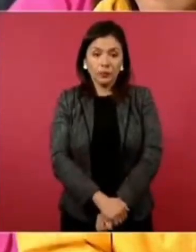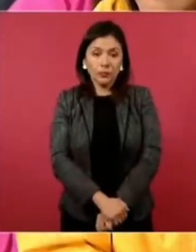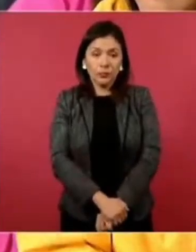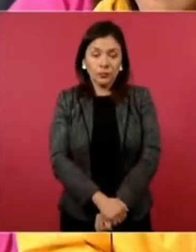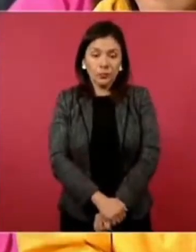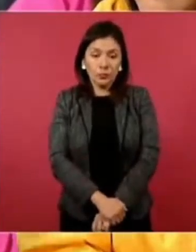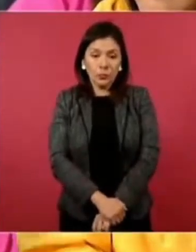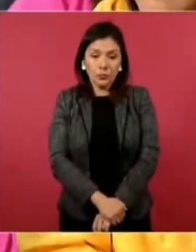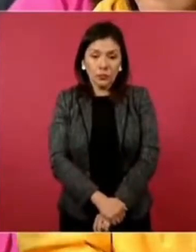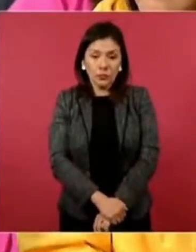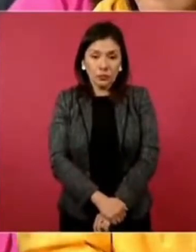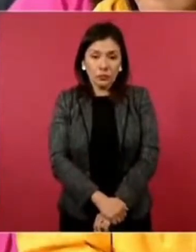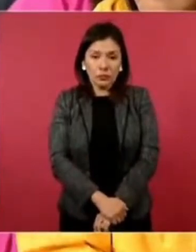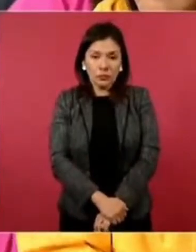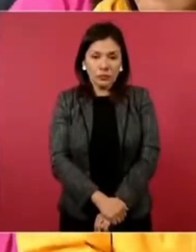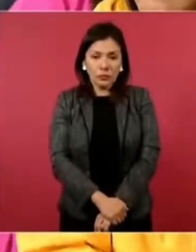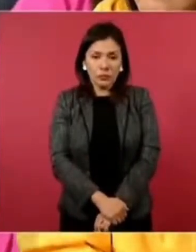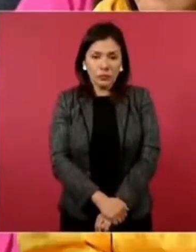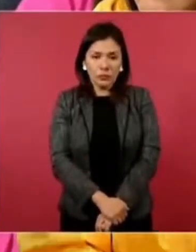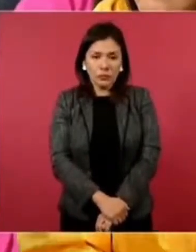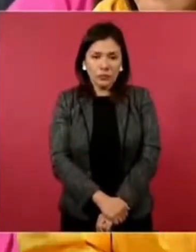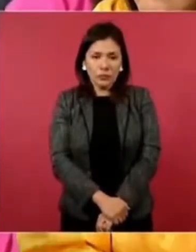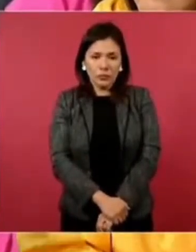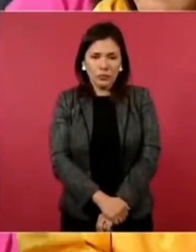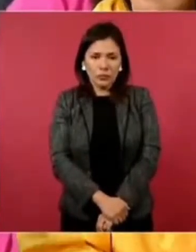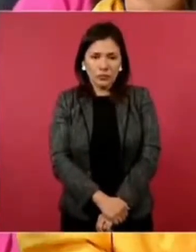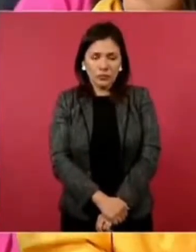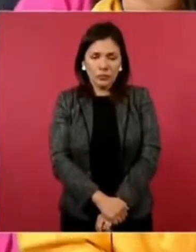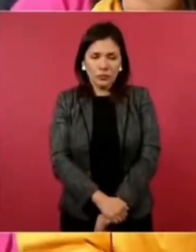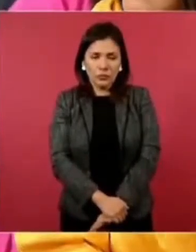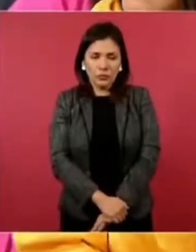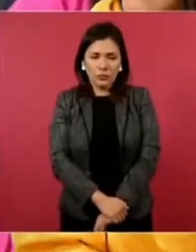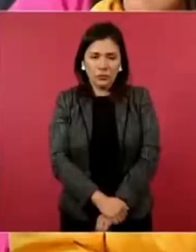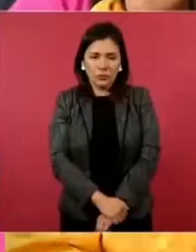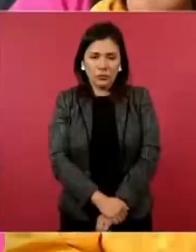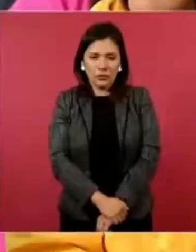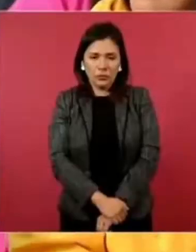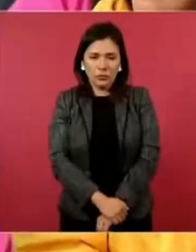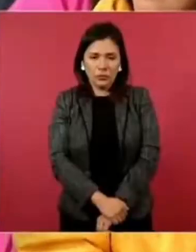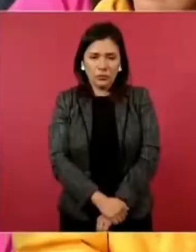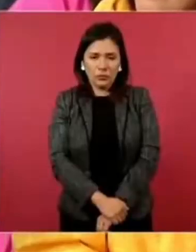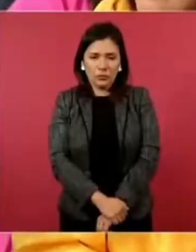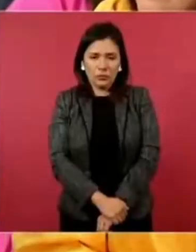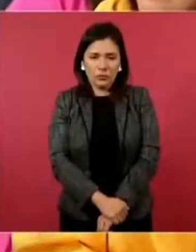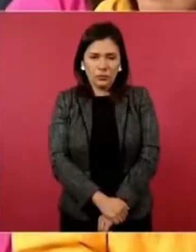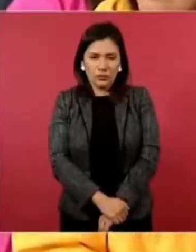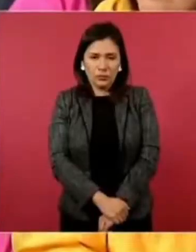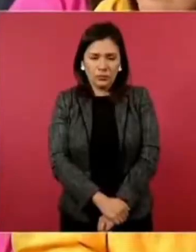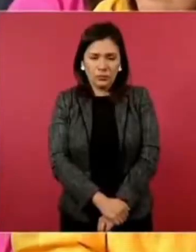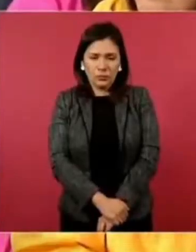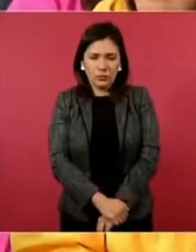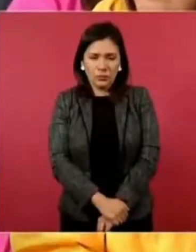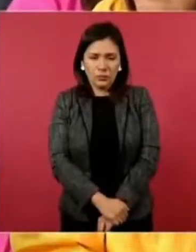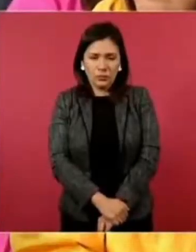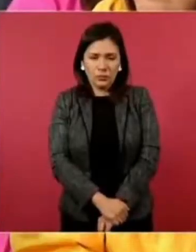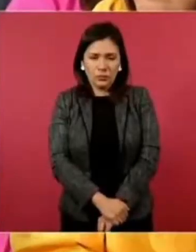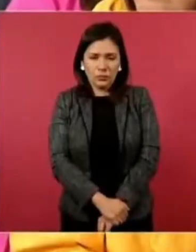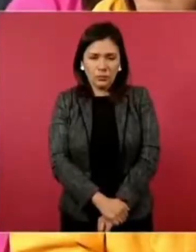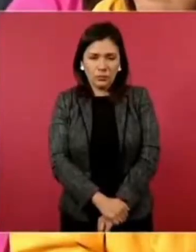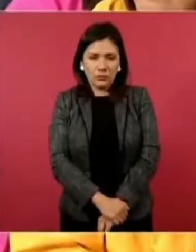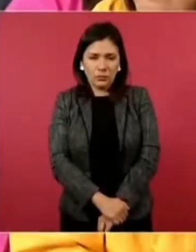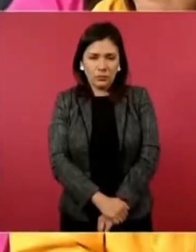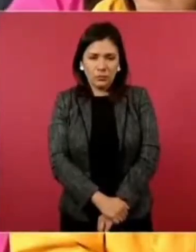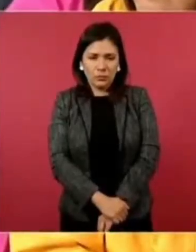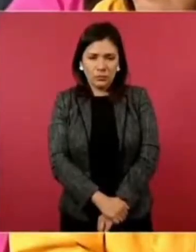medios en donde yo estaba presente, y que si él me quería afectar, lo podía hacer, pero que él no había hecho nada, que él no me había acusado